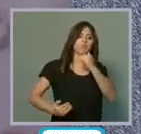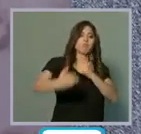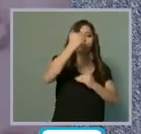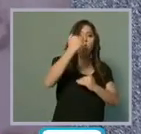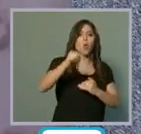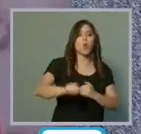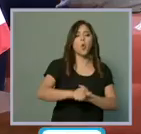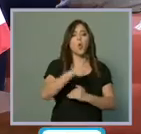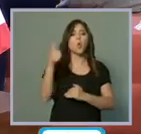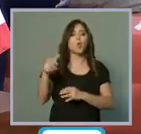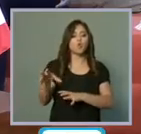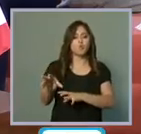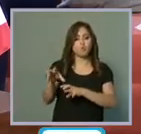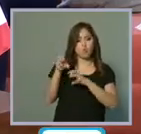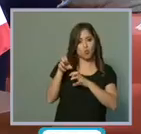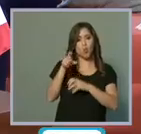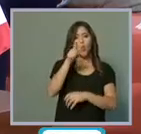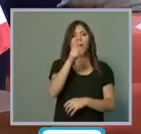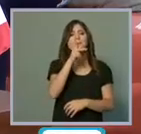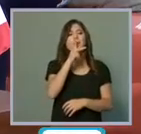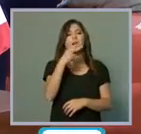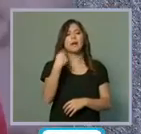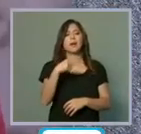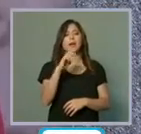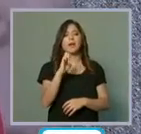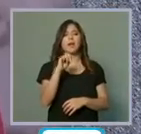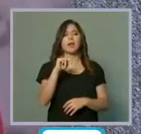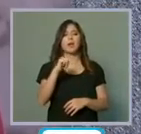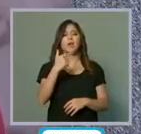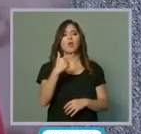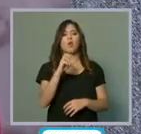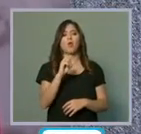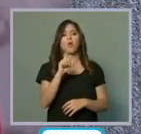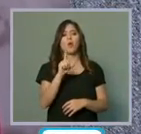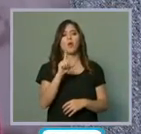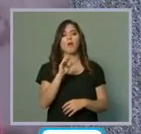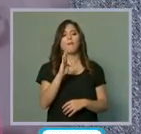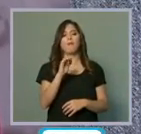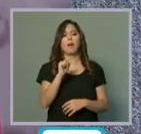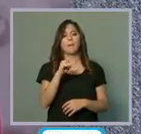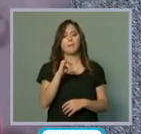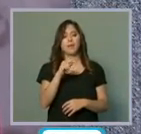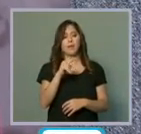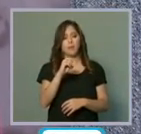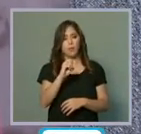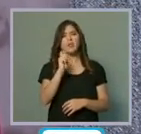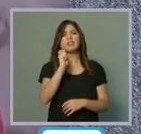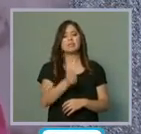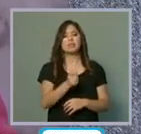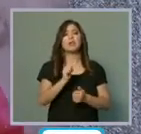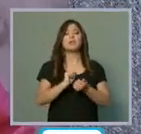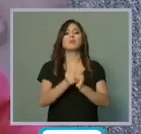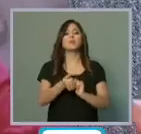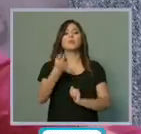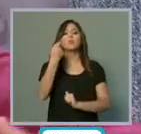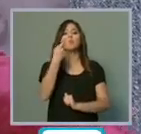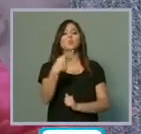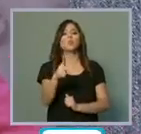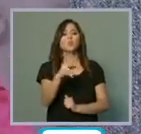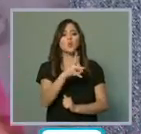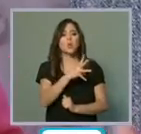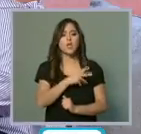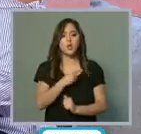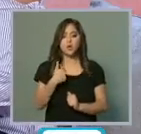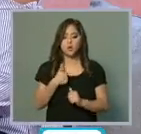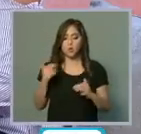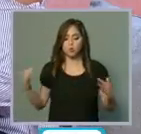se llama engolfamiento. Órale. Y engolfar es cuando tú tienes, por ejemplo, se da mucho con los hijos. Tengo un hijo al que lo atrapo